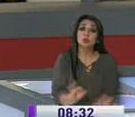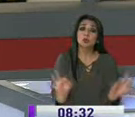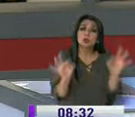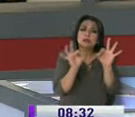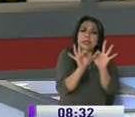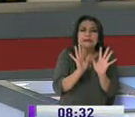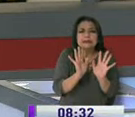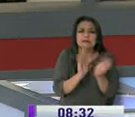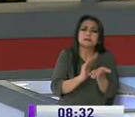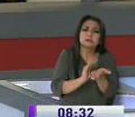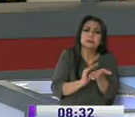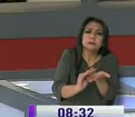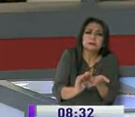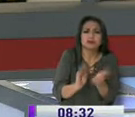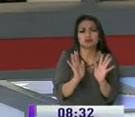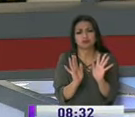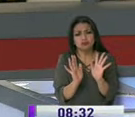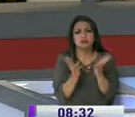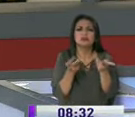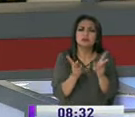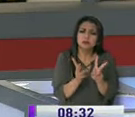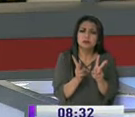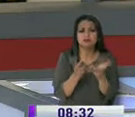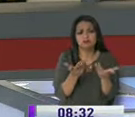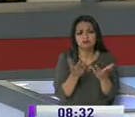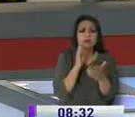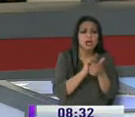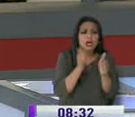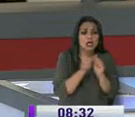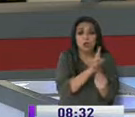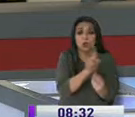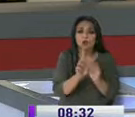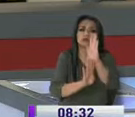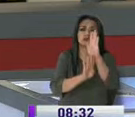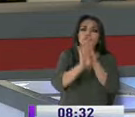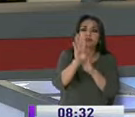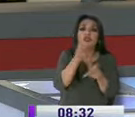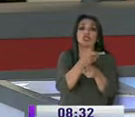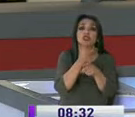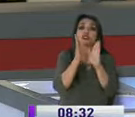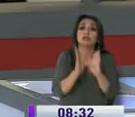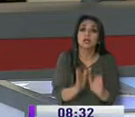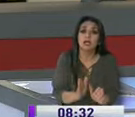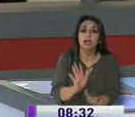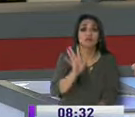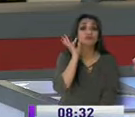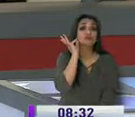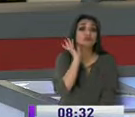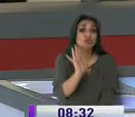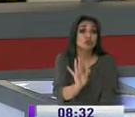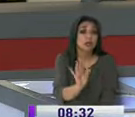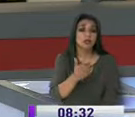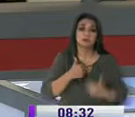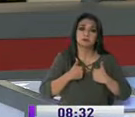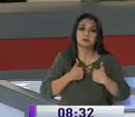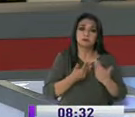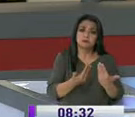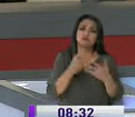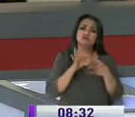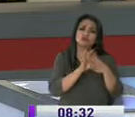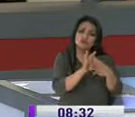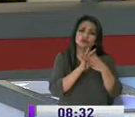lo dije a nombre como persona natural, como un personero más de esta maravillosa ciudad de Quito, realizado